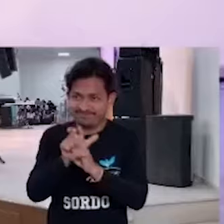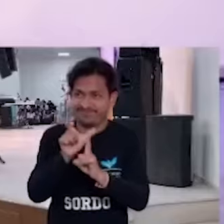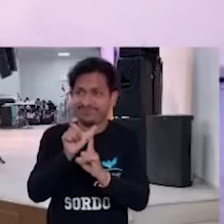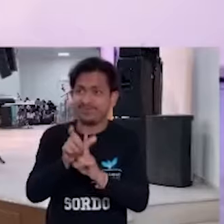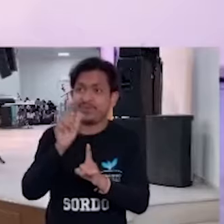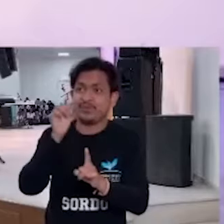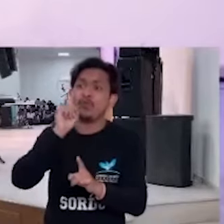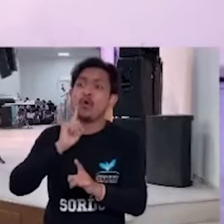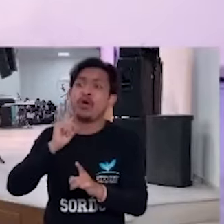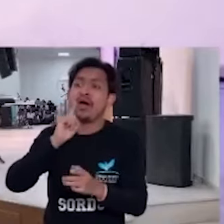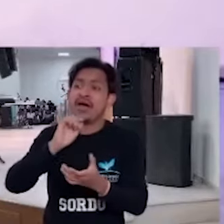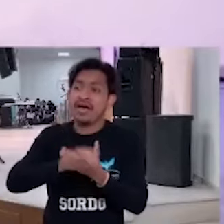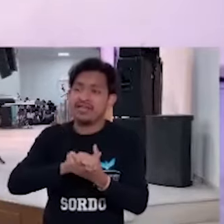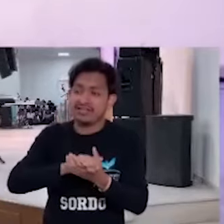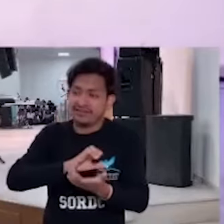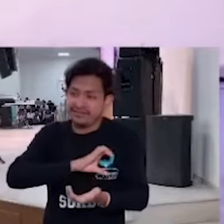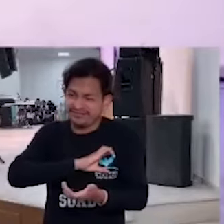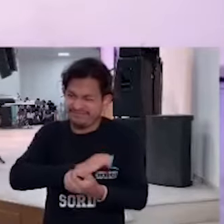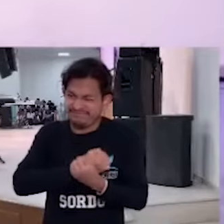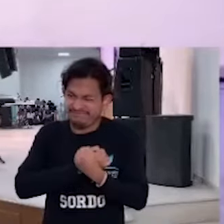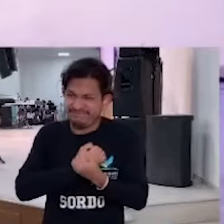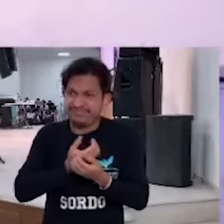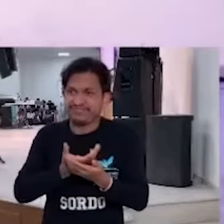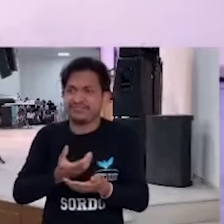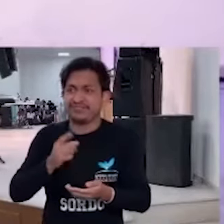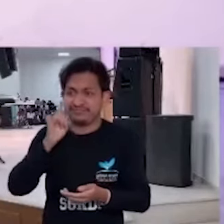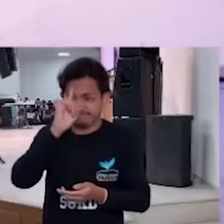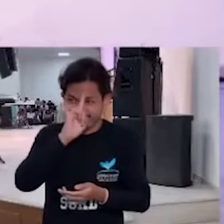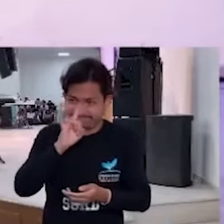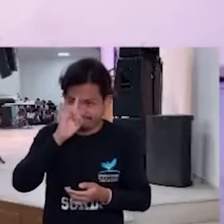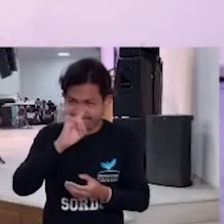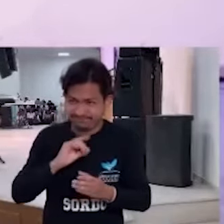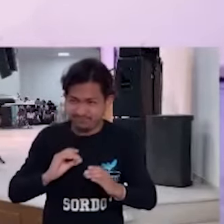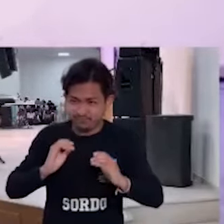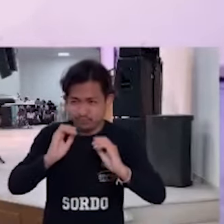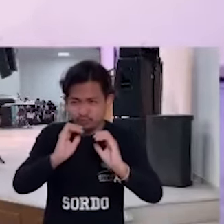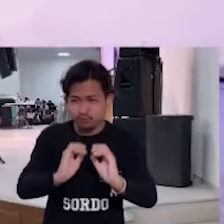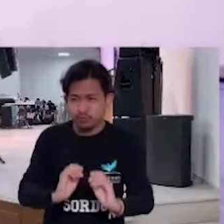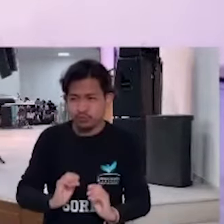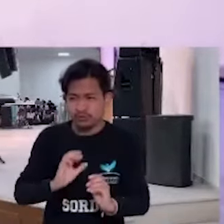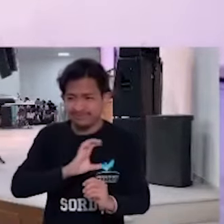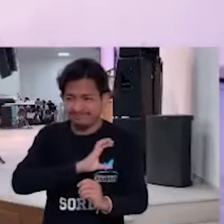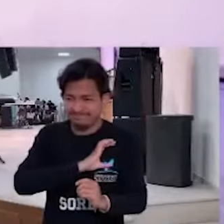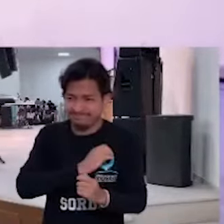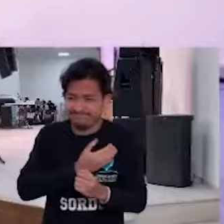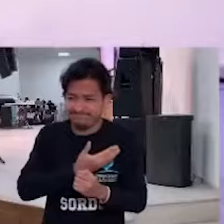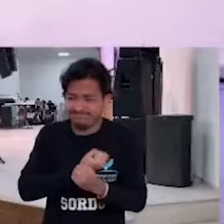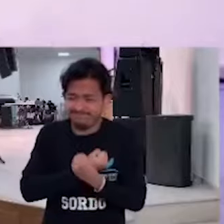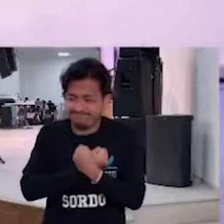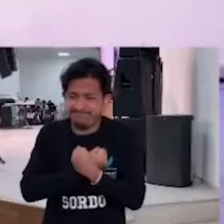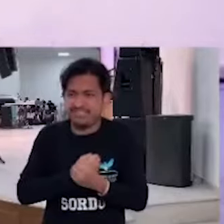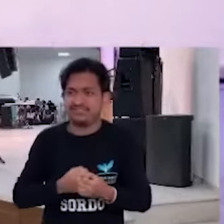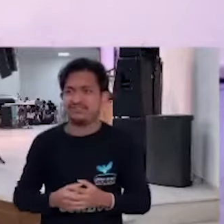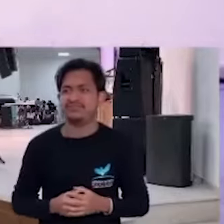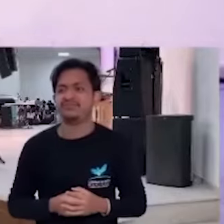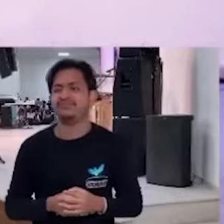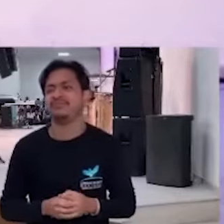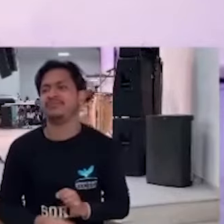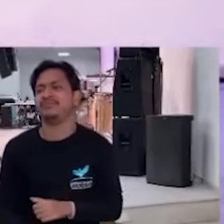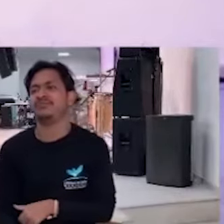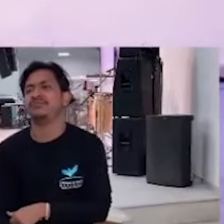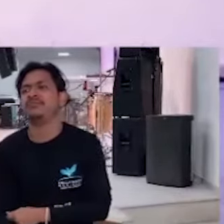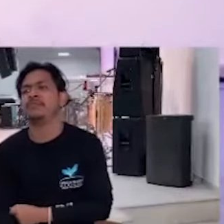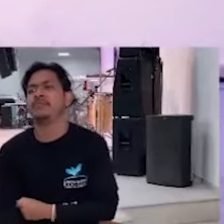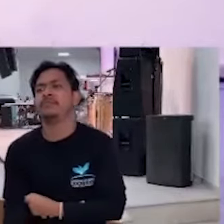para amarles, para estar con ellas. Cuando tú no cumples con ese deber, aunque seas un pastor y un líder, vas a abrir nuevamente, te